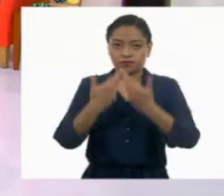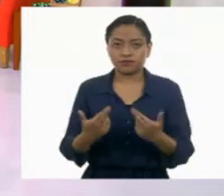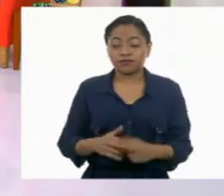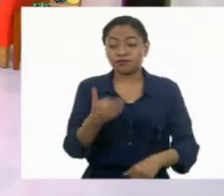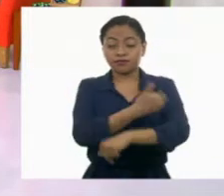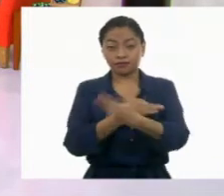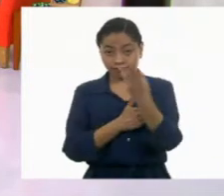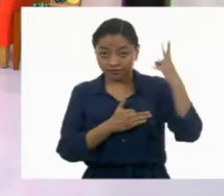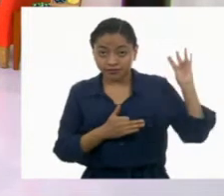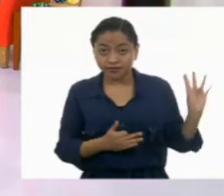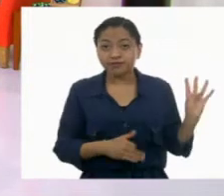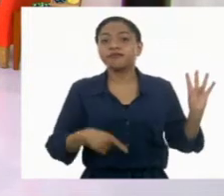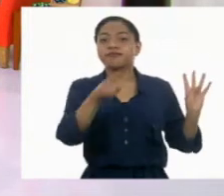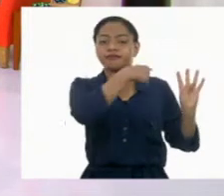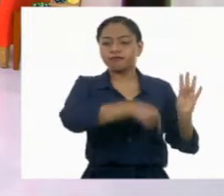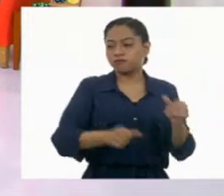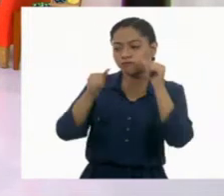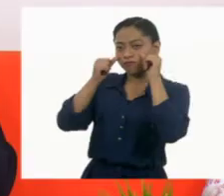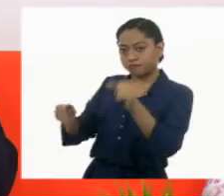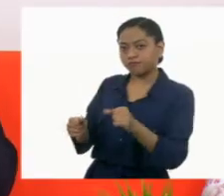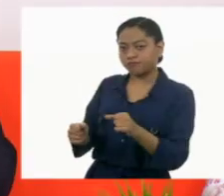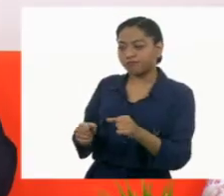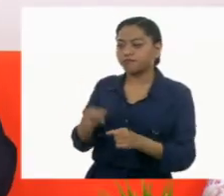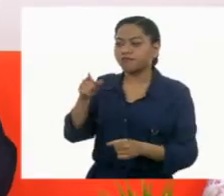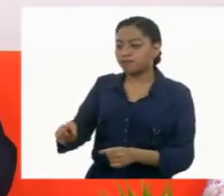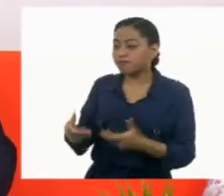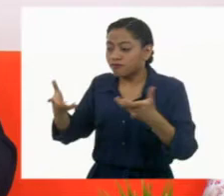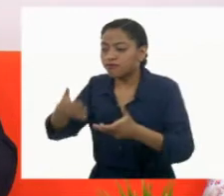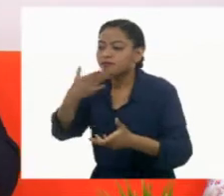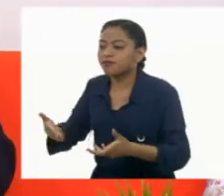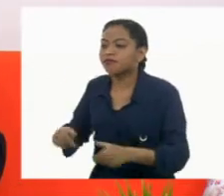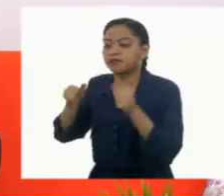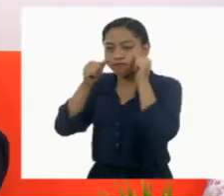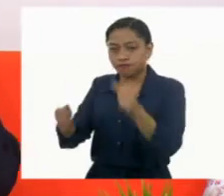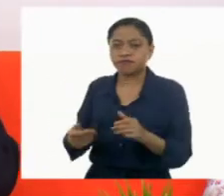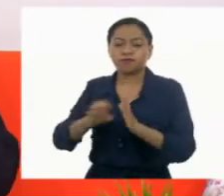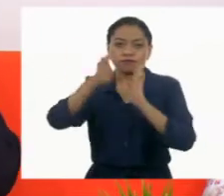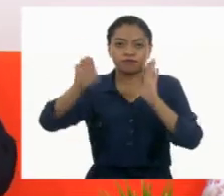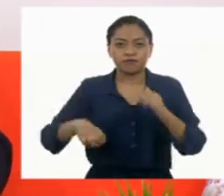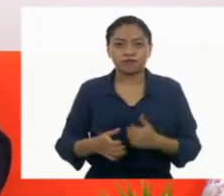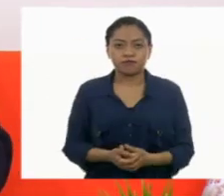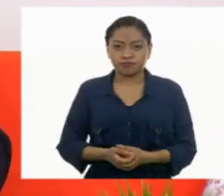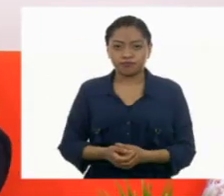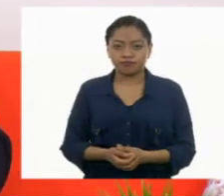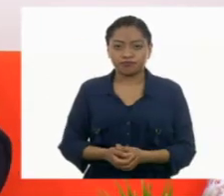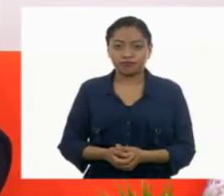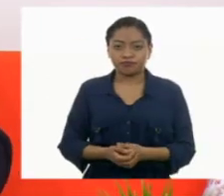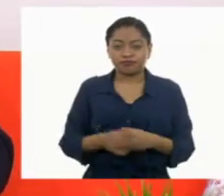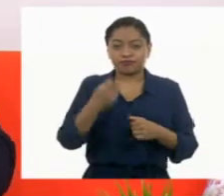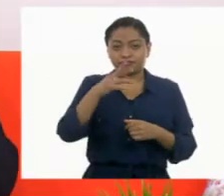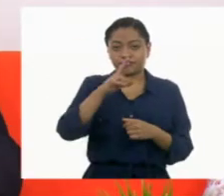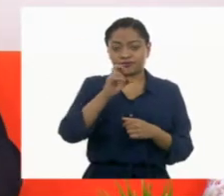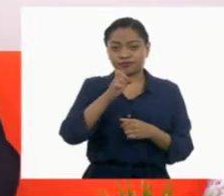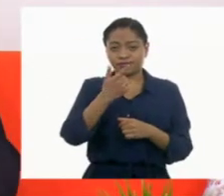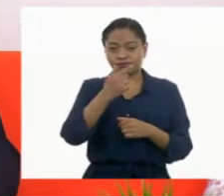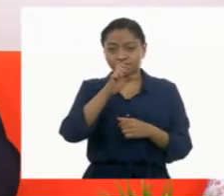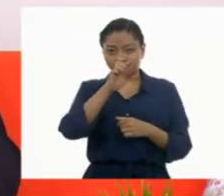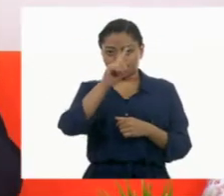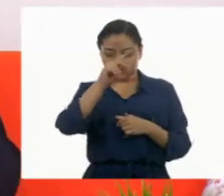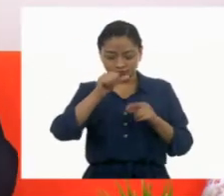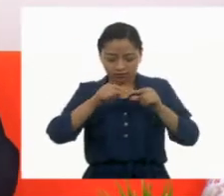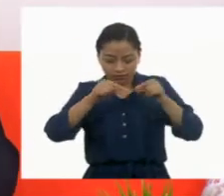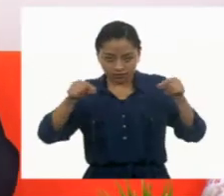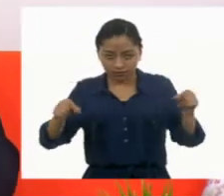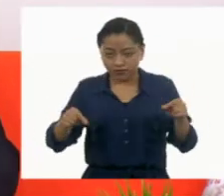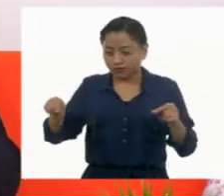como familia estemos supervisando que eso se haga de manera correcta. Por ejemplo, colocar la hoja en la regleta